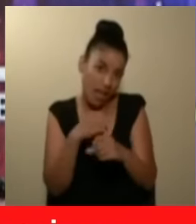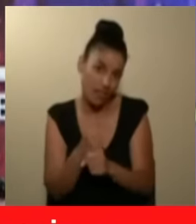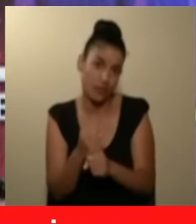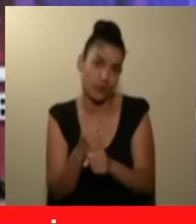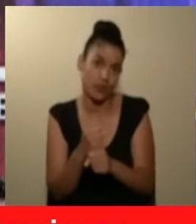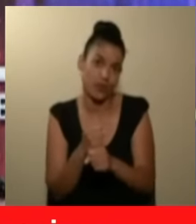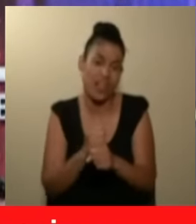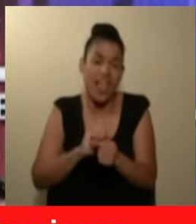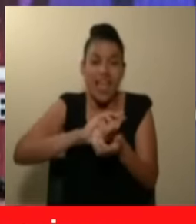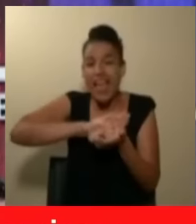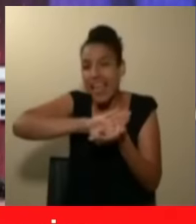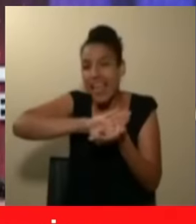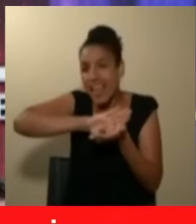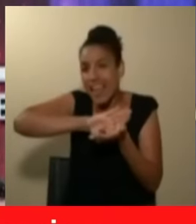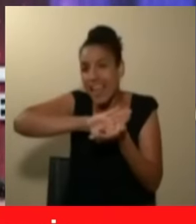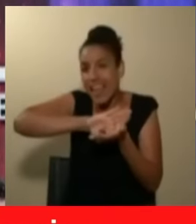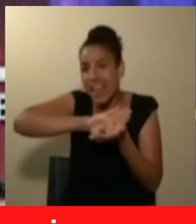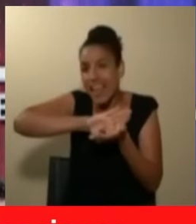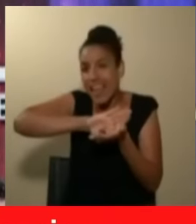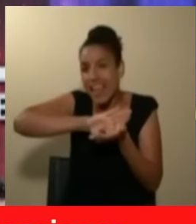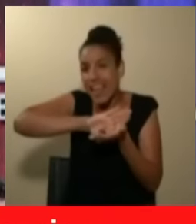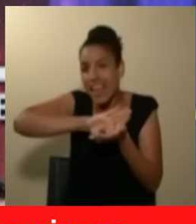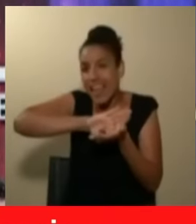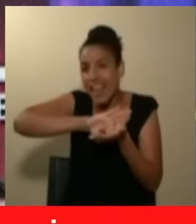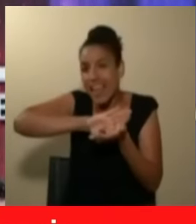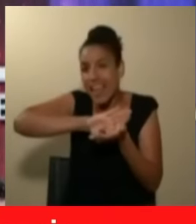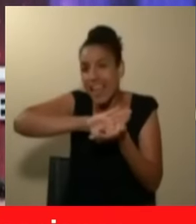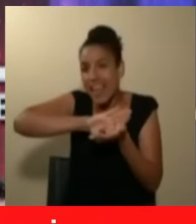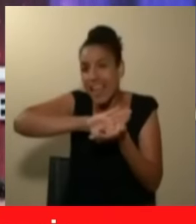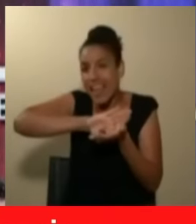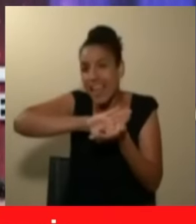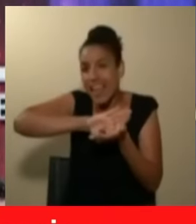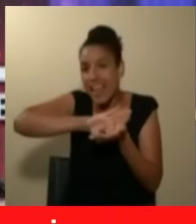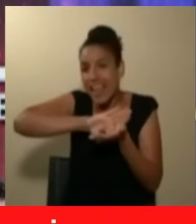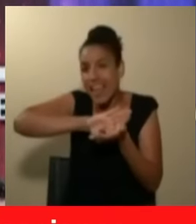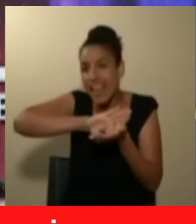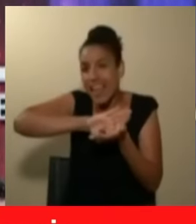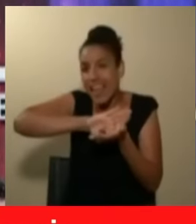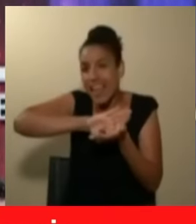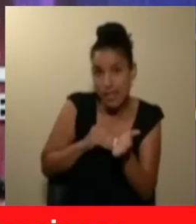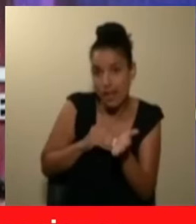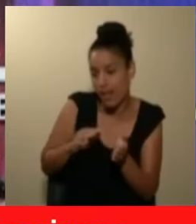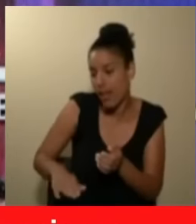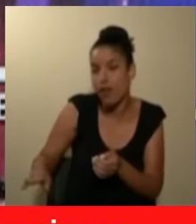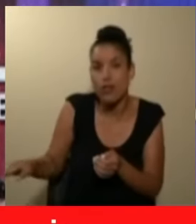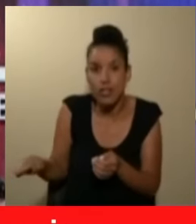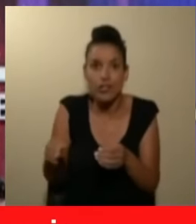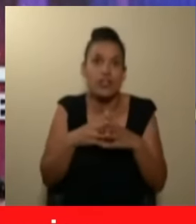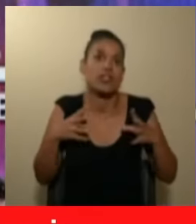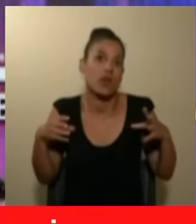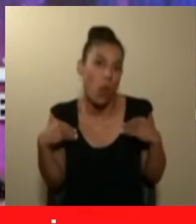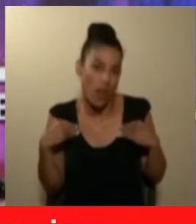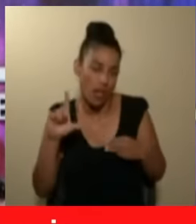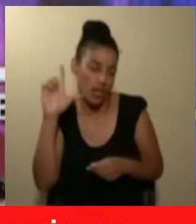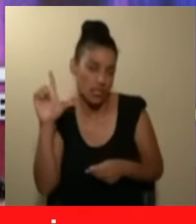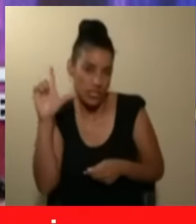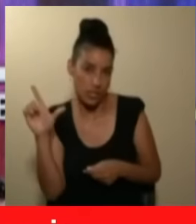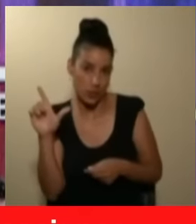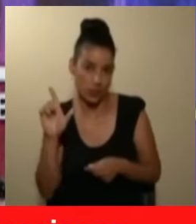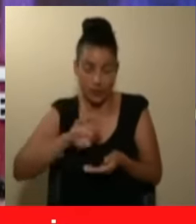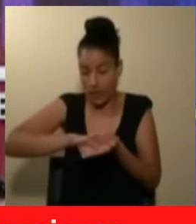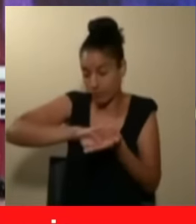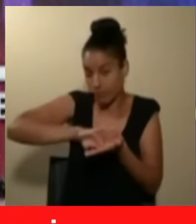la obligatoriedad de padres y madres de inscribir a niños y niñas en un centro de enseñanza. ¿Es